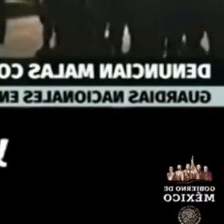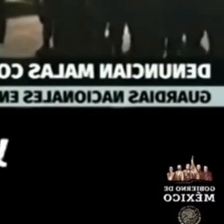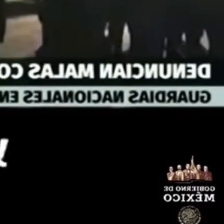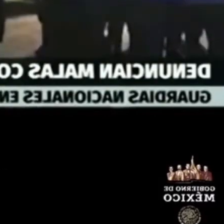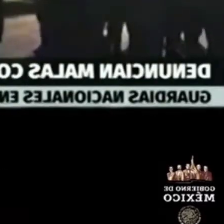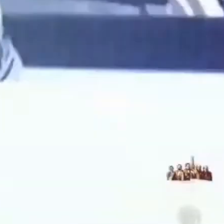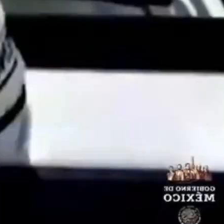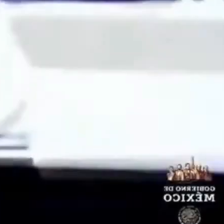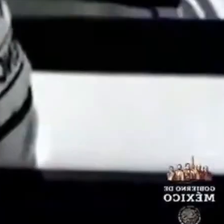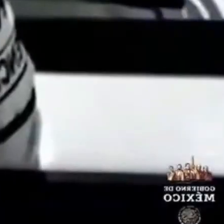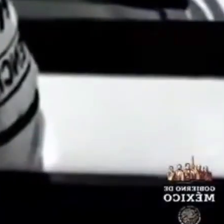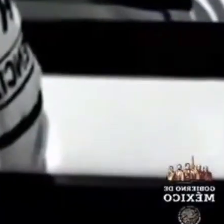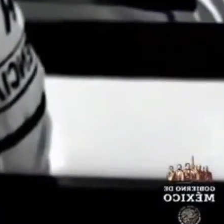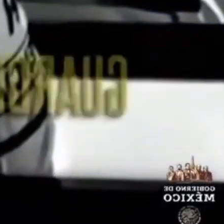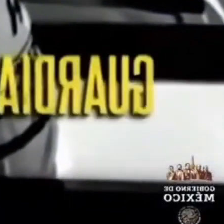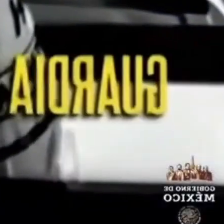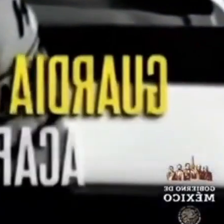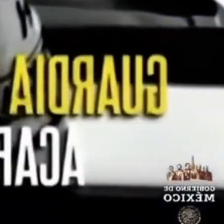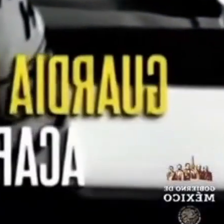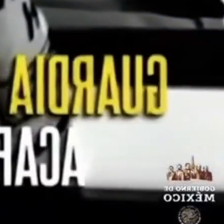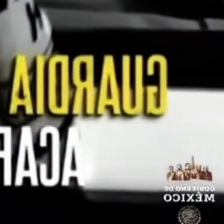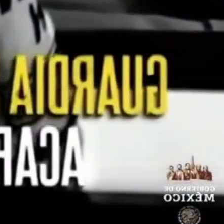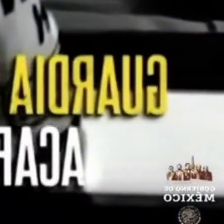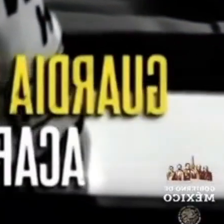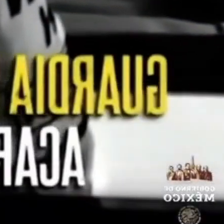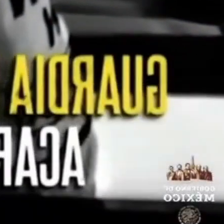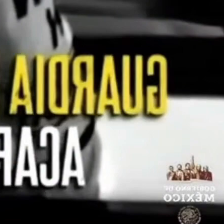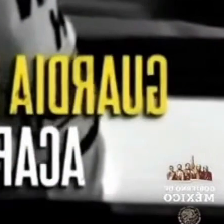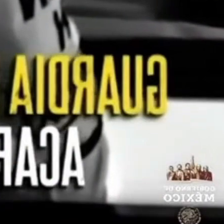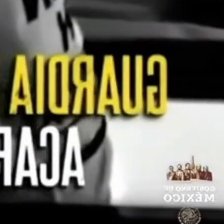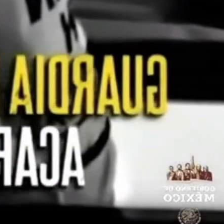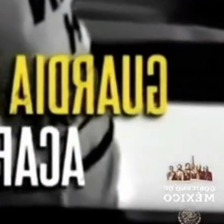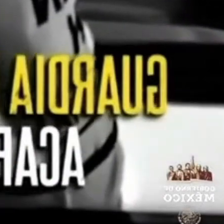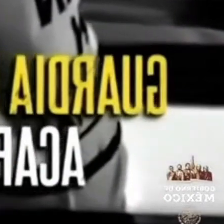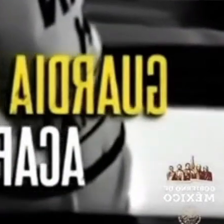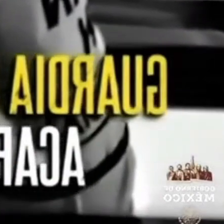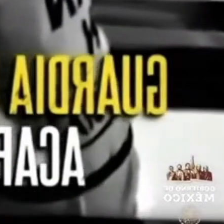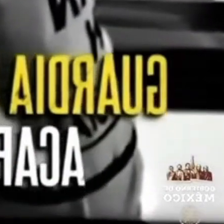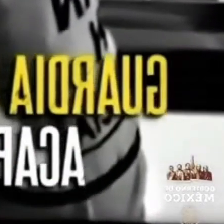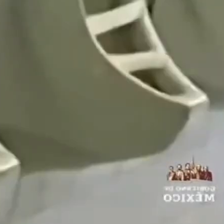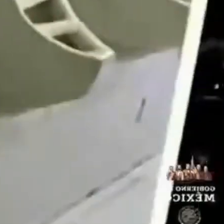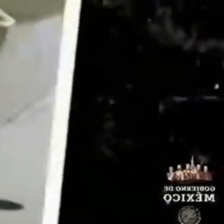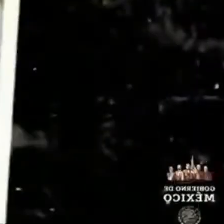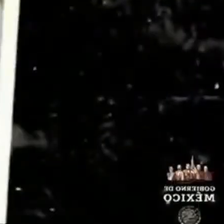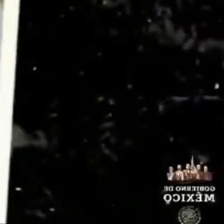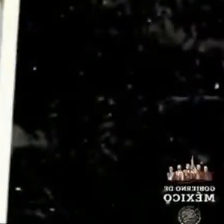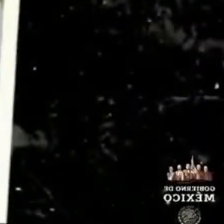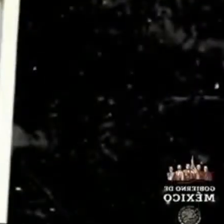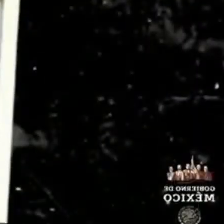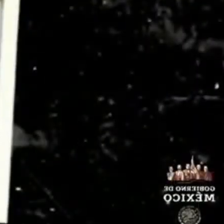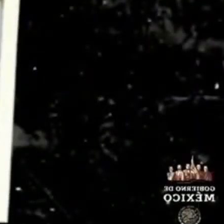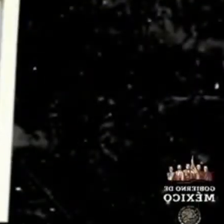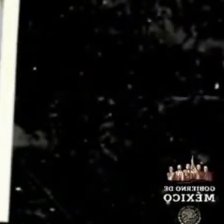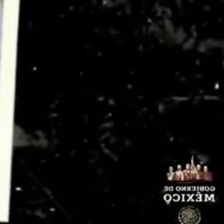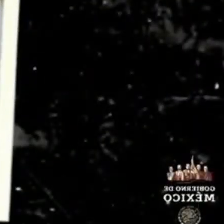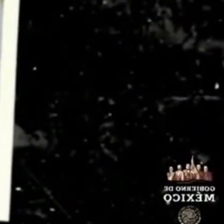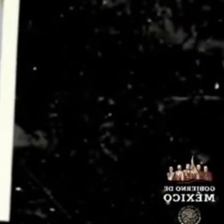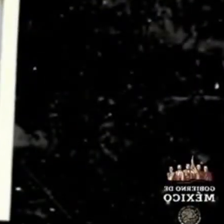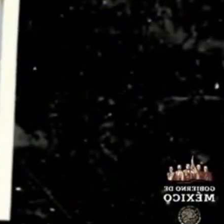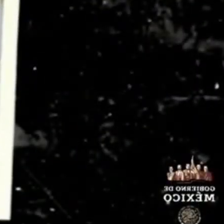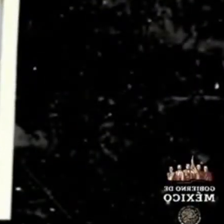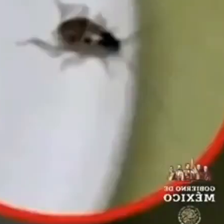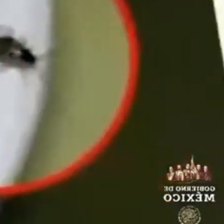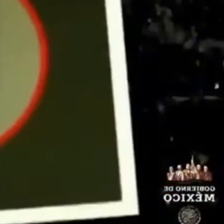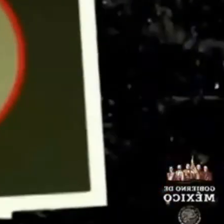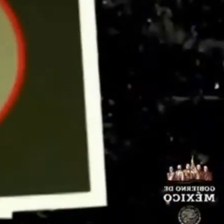Y lo mismo hicimos que elementos de la Guardia Nacional desplegados en Acapulco, Guerrero, desde el 8 de julio, denunciaron las malas condiciones en las